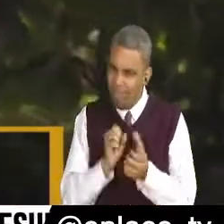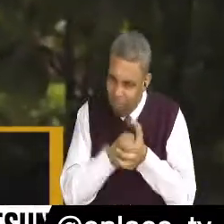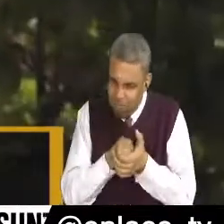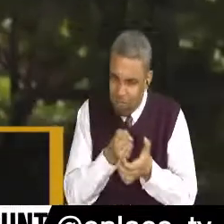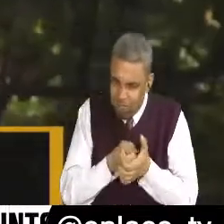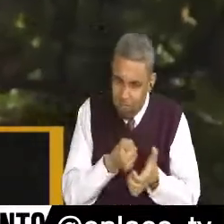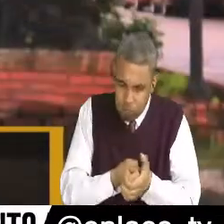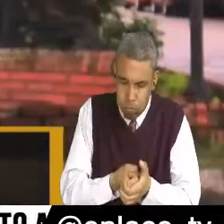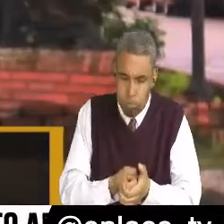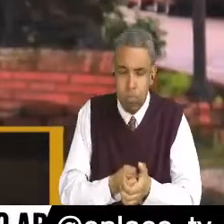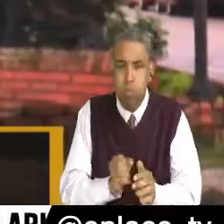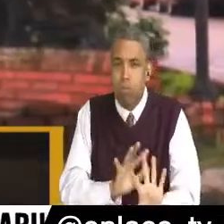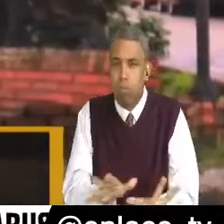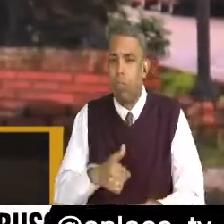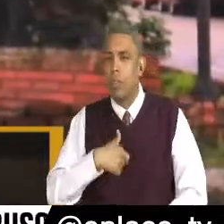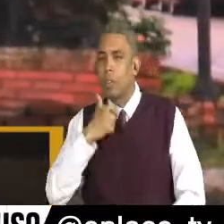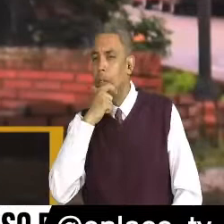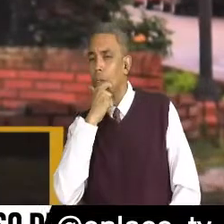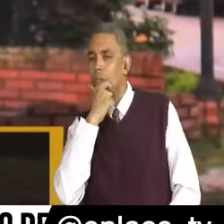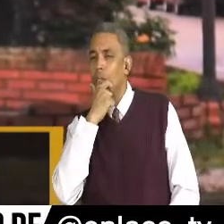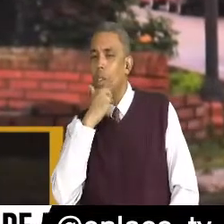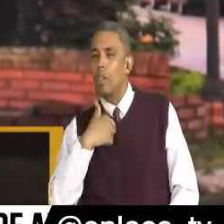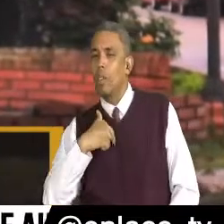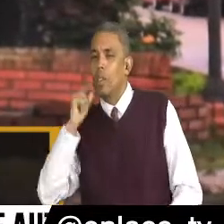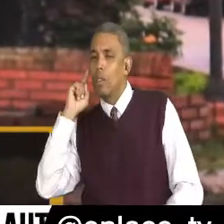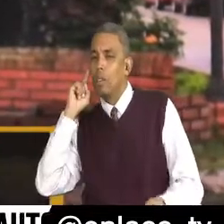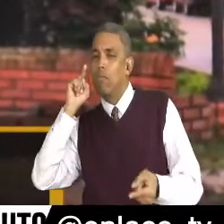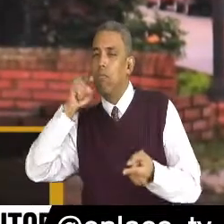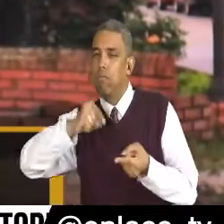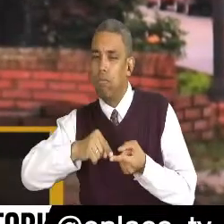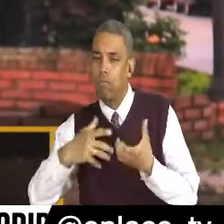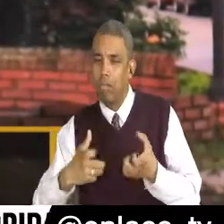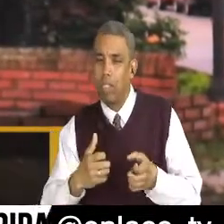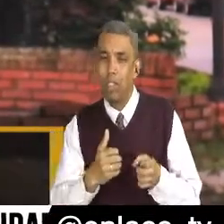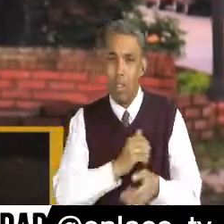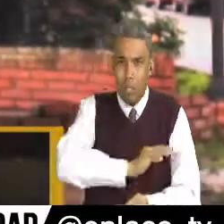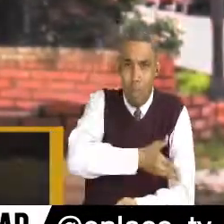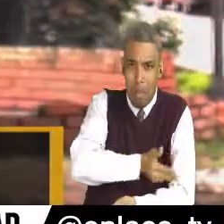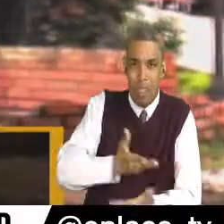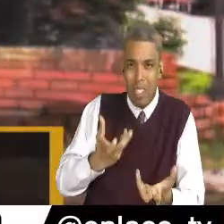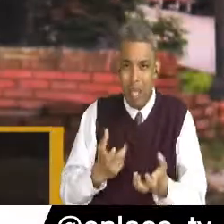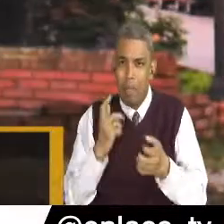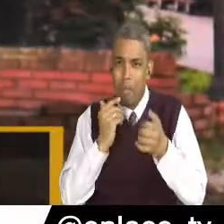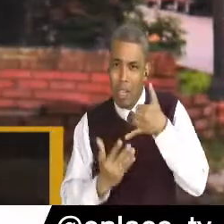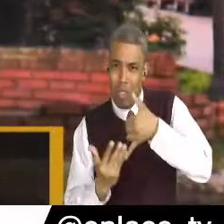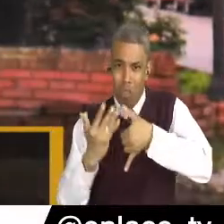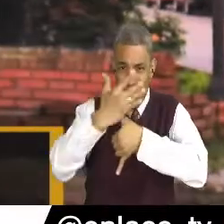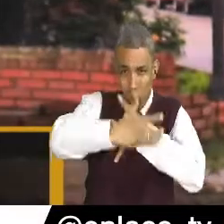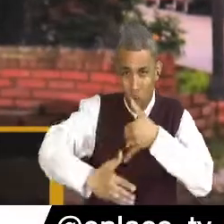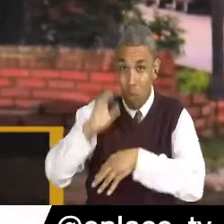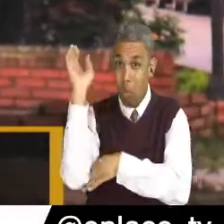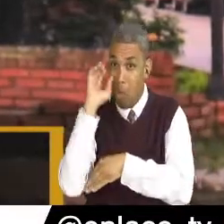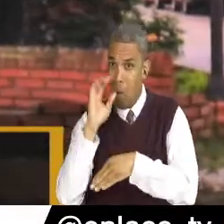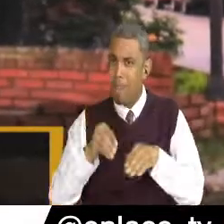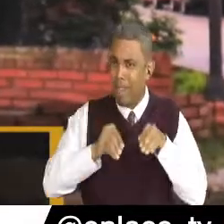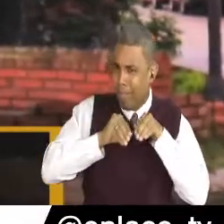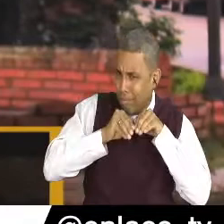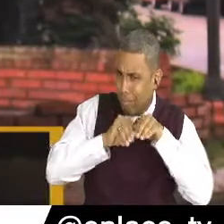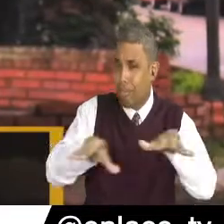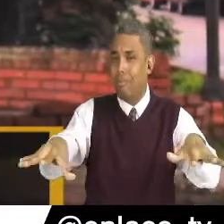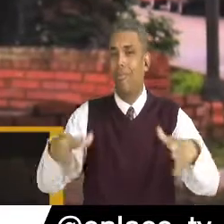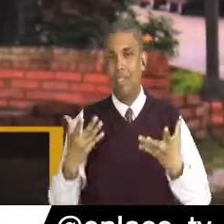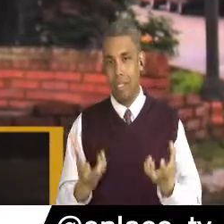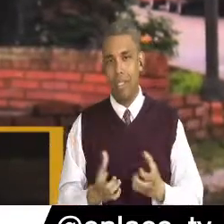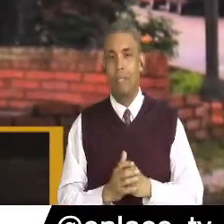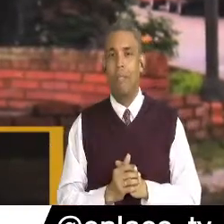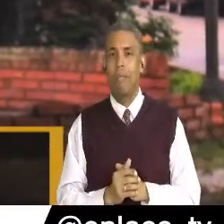Tenemos proyectado llevar la canción más lejos a otras ciudades y hacernos conocer en todo el país. Estoy en género urbano, pero el tipo